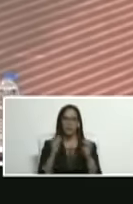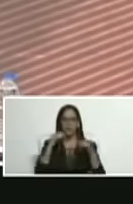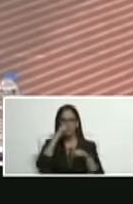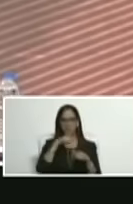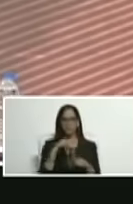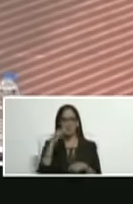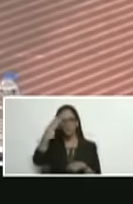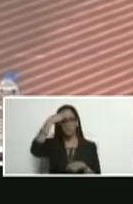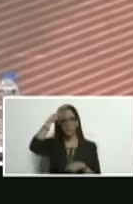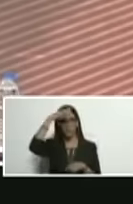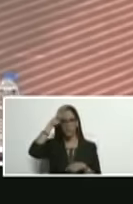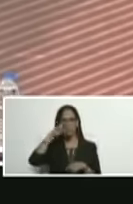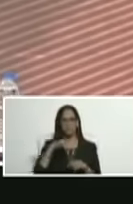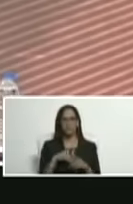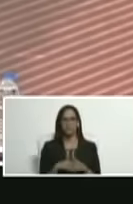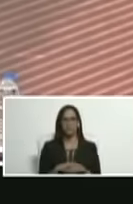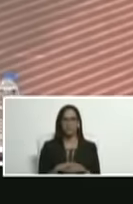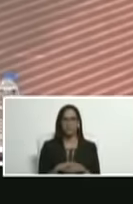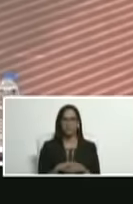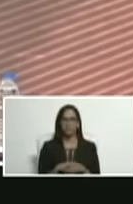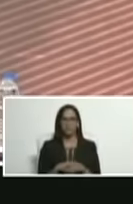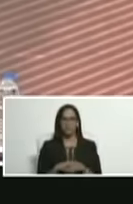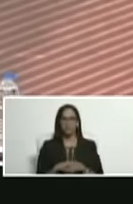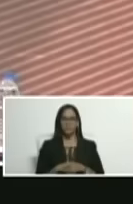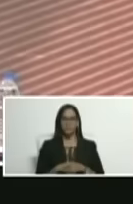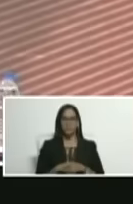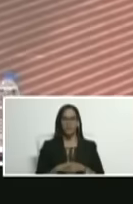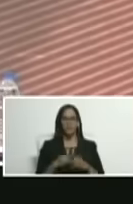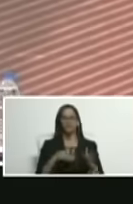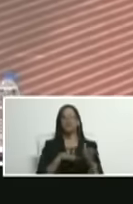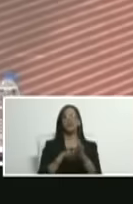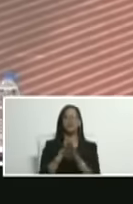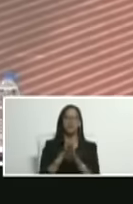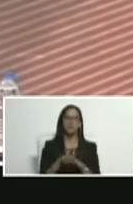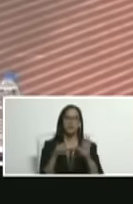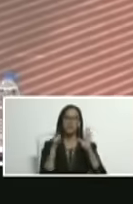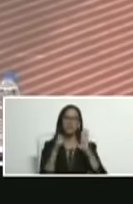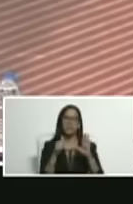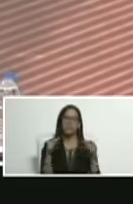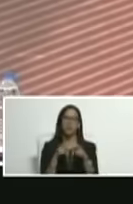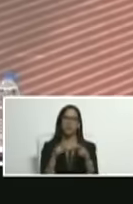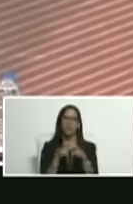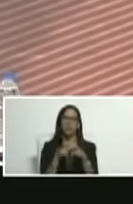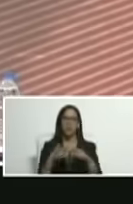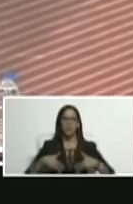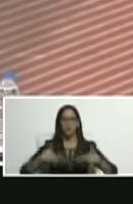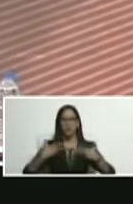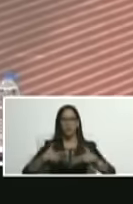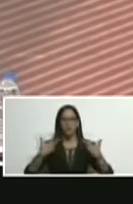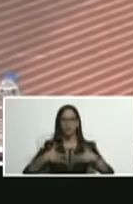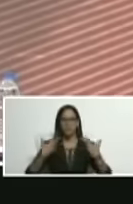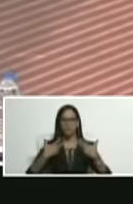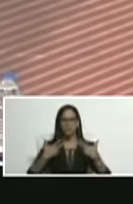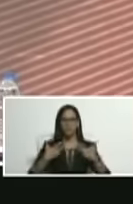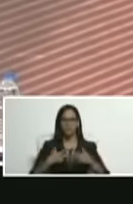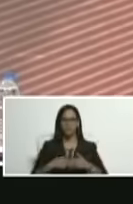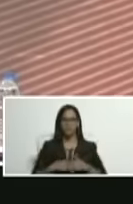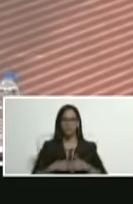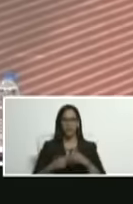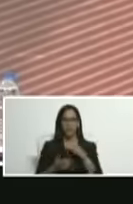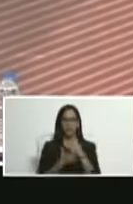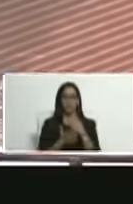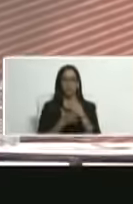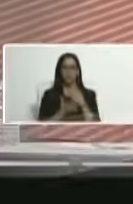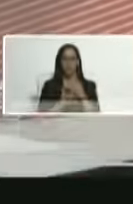México. También se han desarrollado 6 reuniones por videoconferencia, dado la tecnología que hay